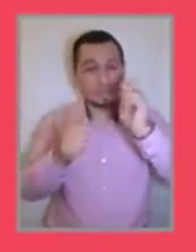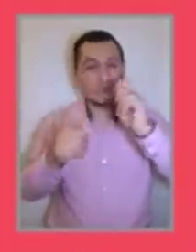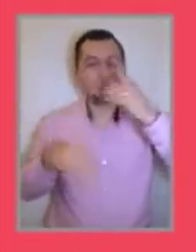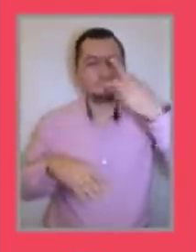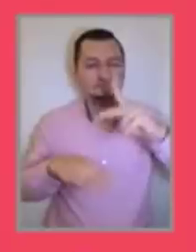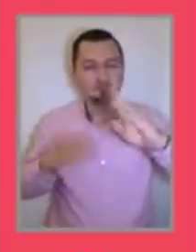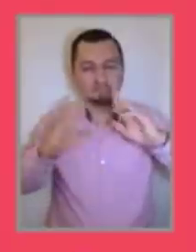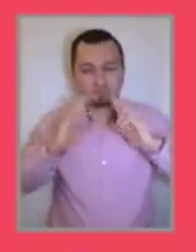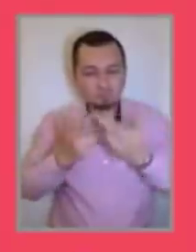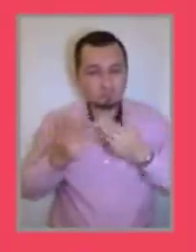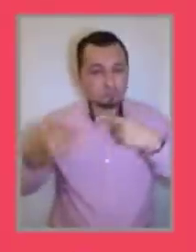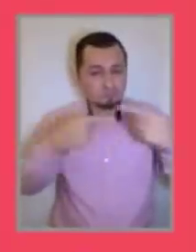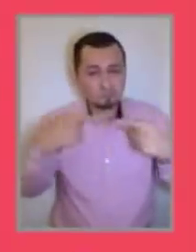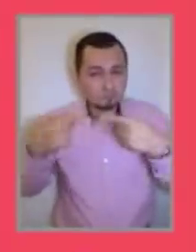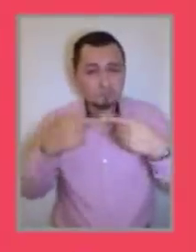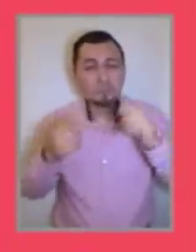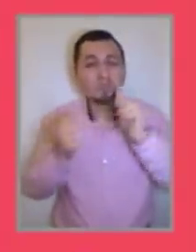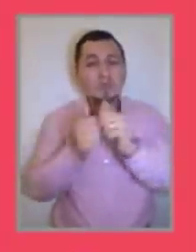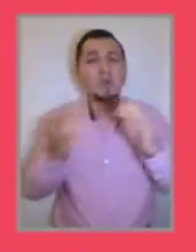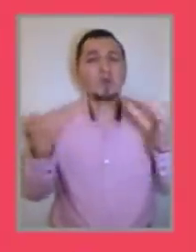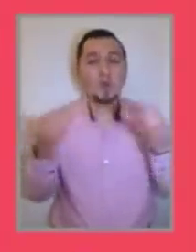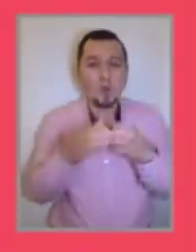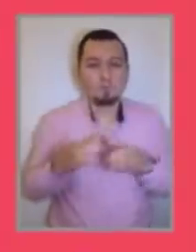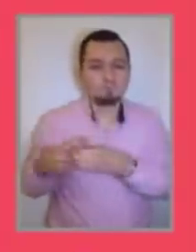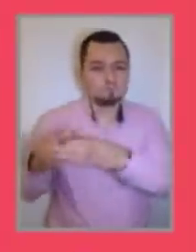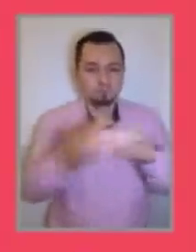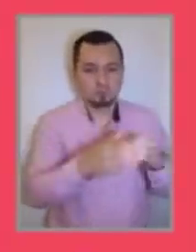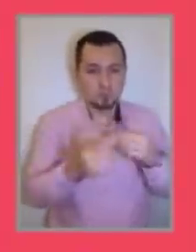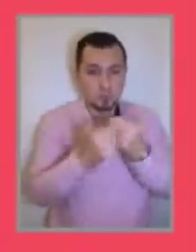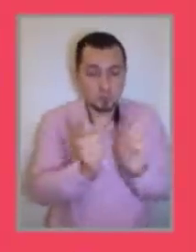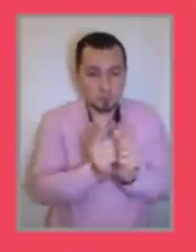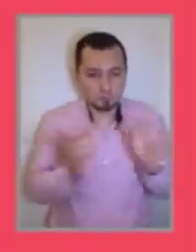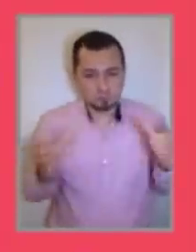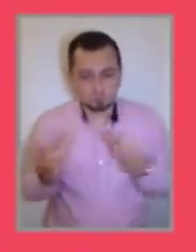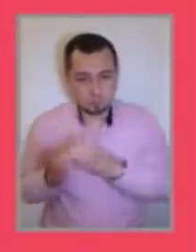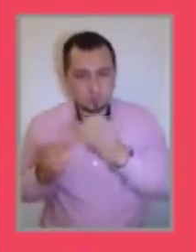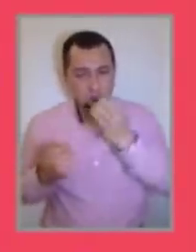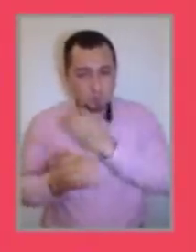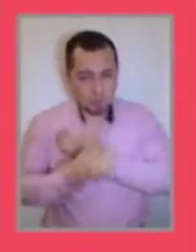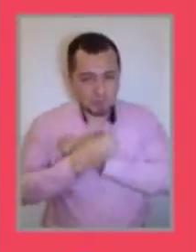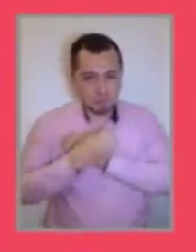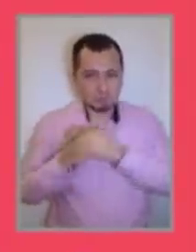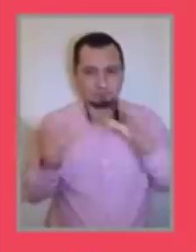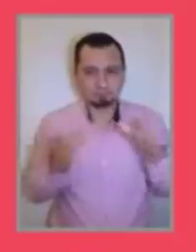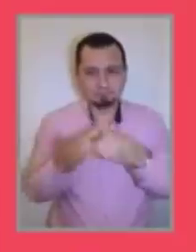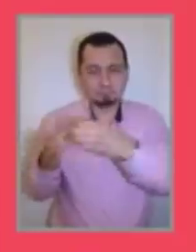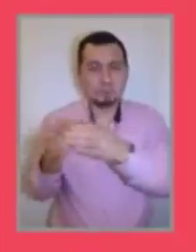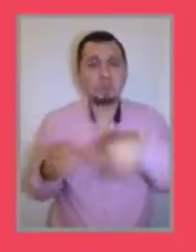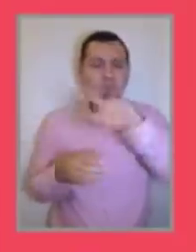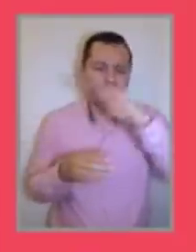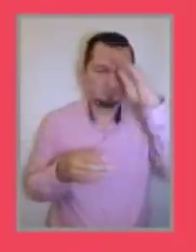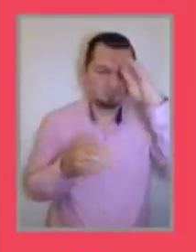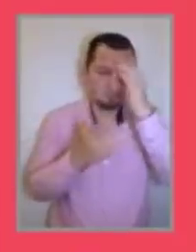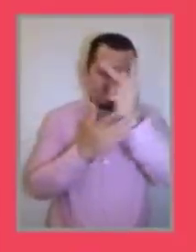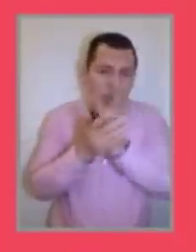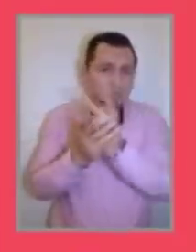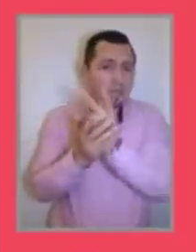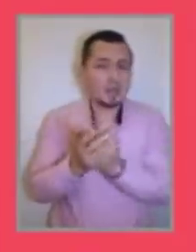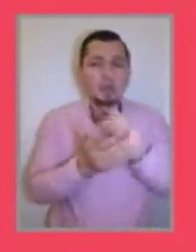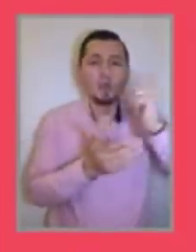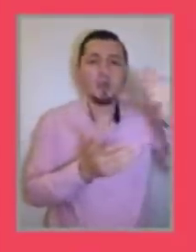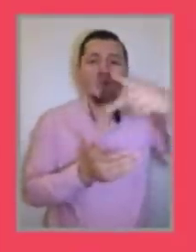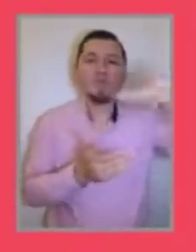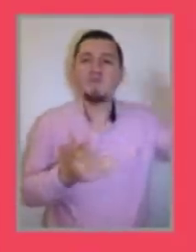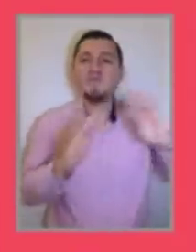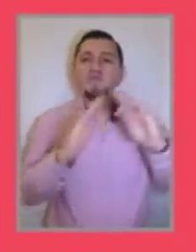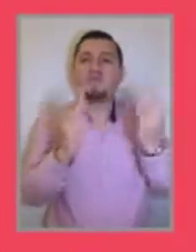educación es que se han dividido también por comités en cada uno de los niveles educativos y entonces han tomado las medidas de acuerdo a